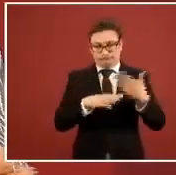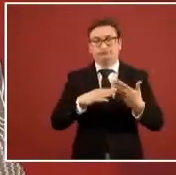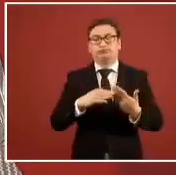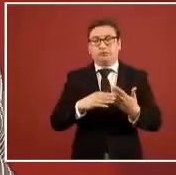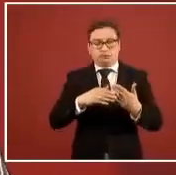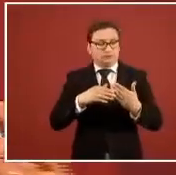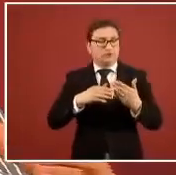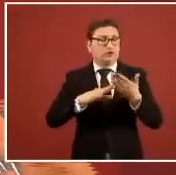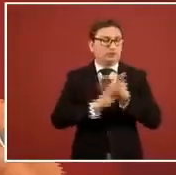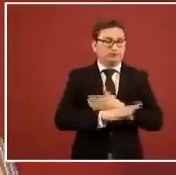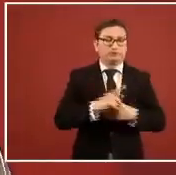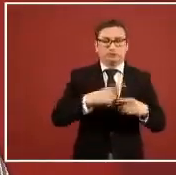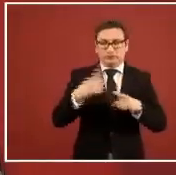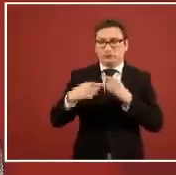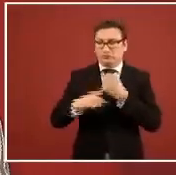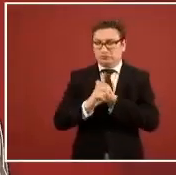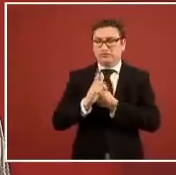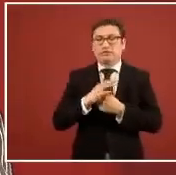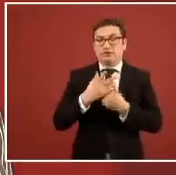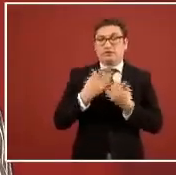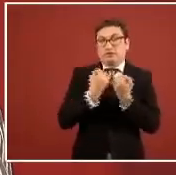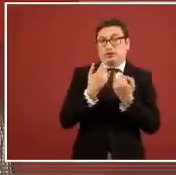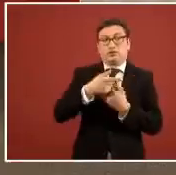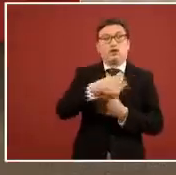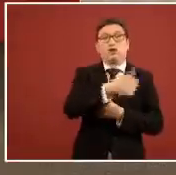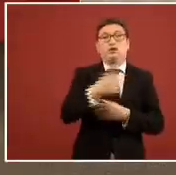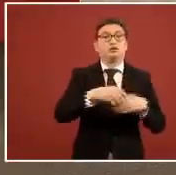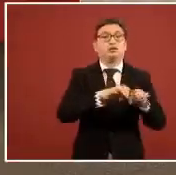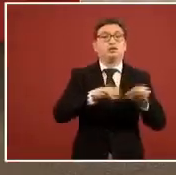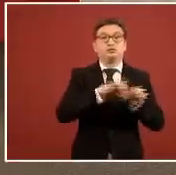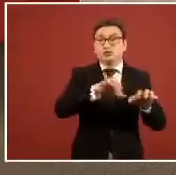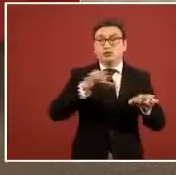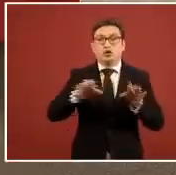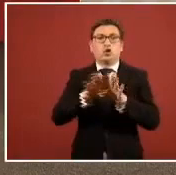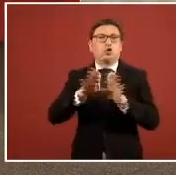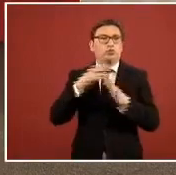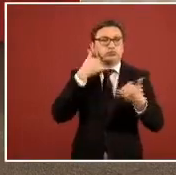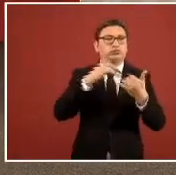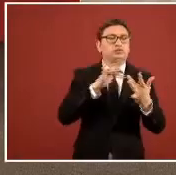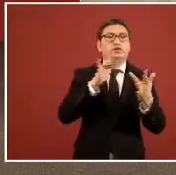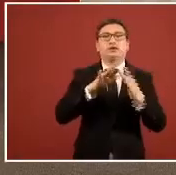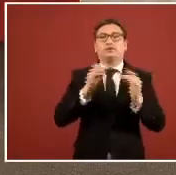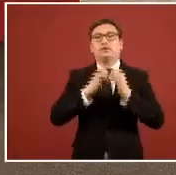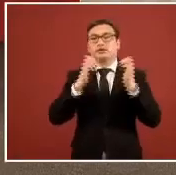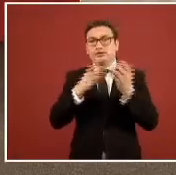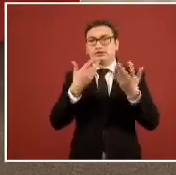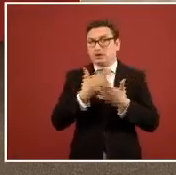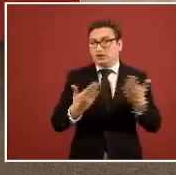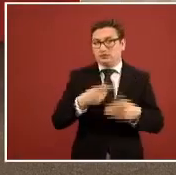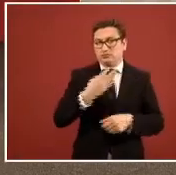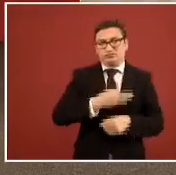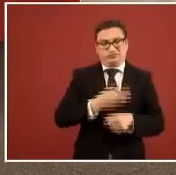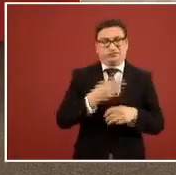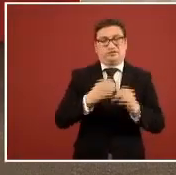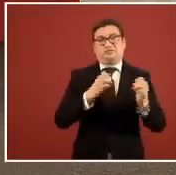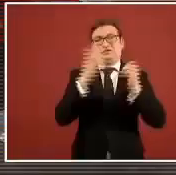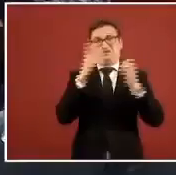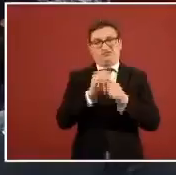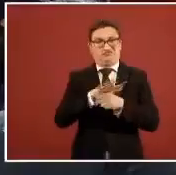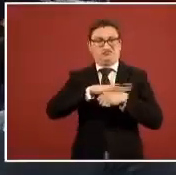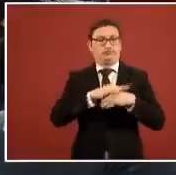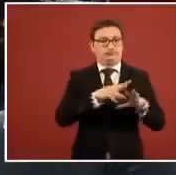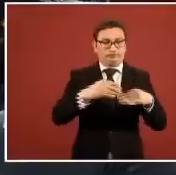comandos operativos efectivamente es una manera de organizar la respuesta a emergencias de cualquier naturaleza, pero en este caso una emergencia